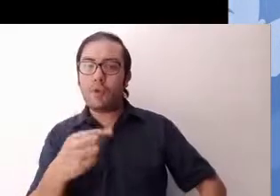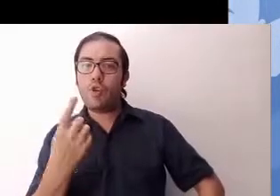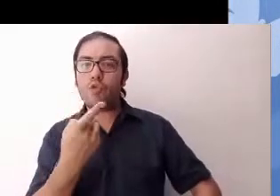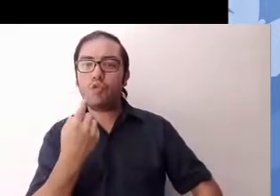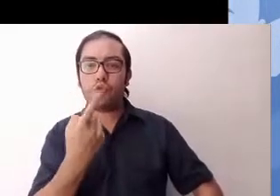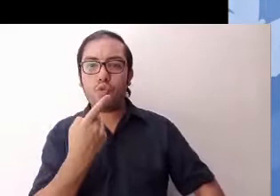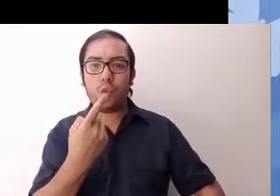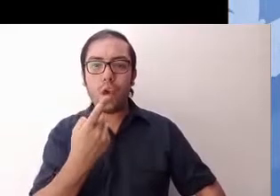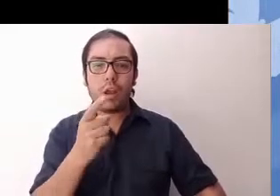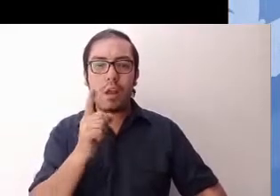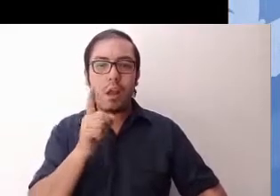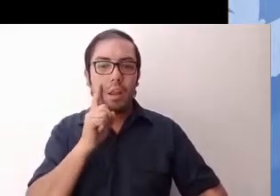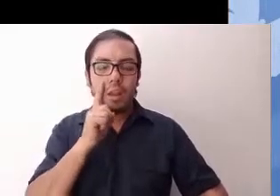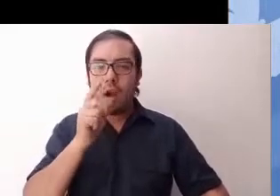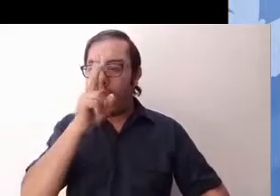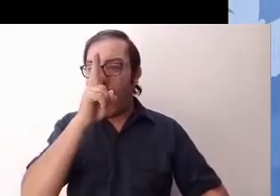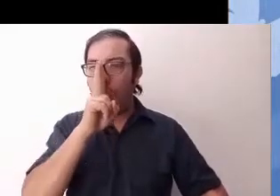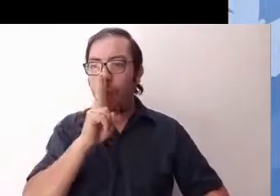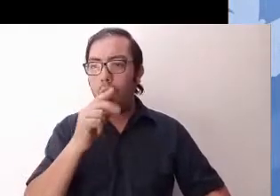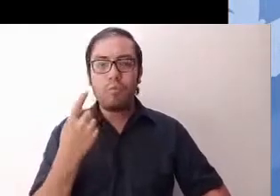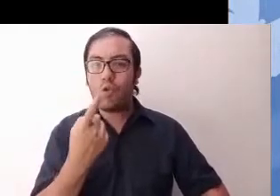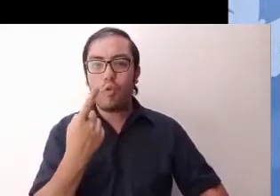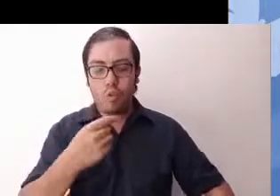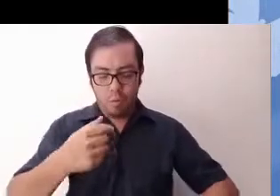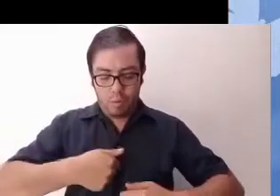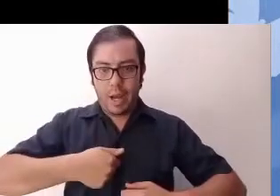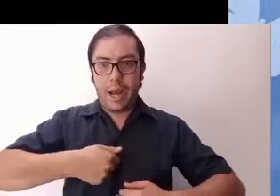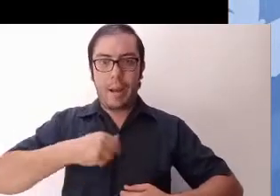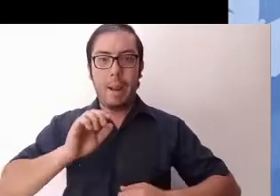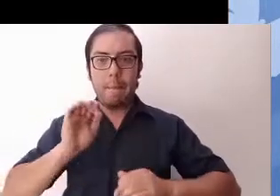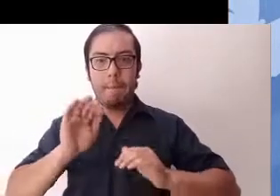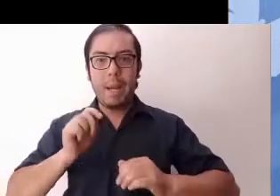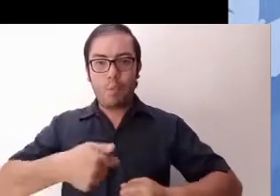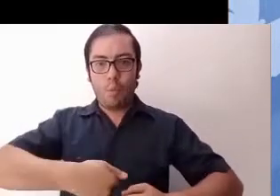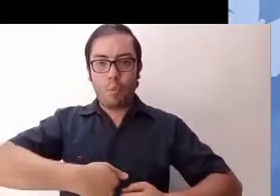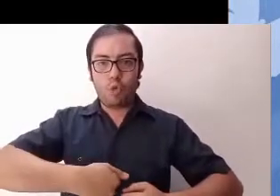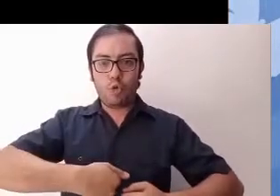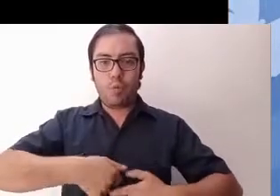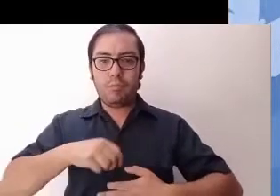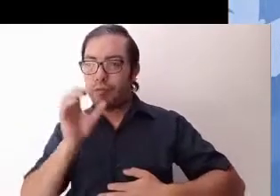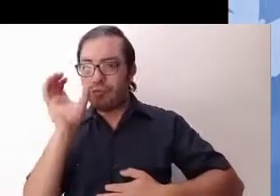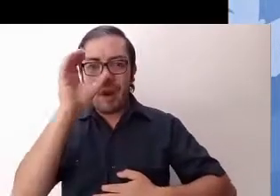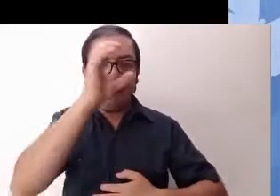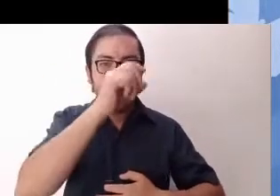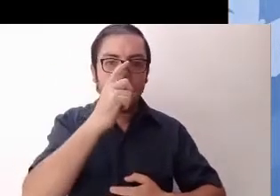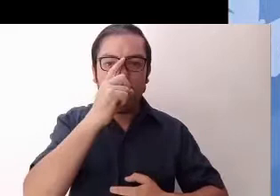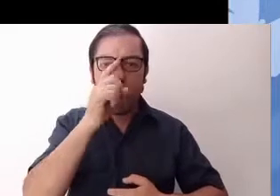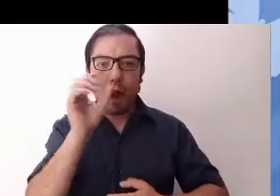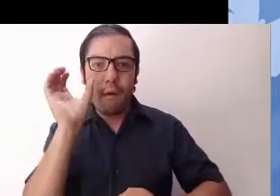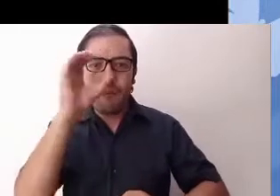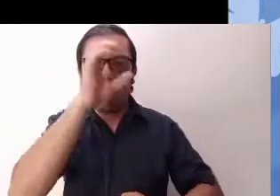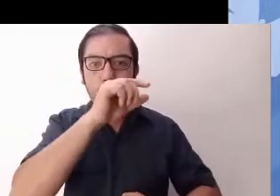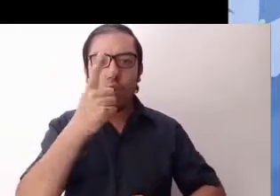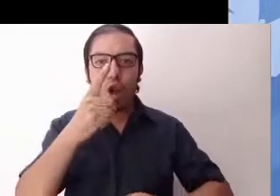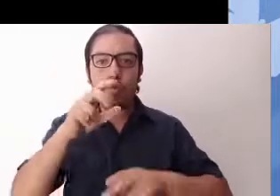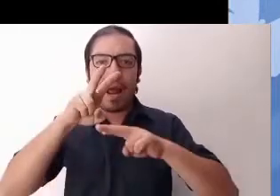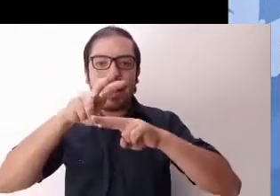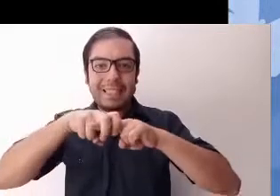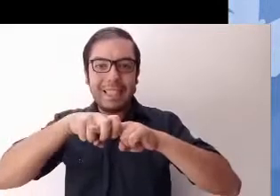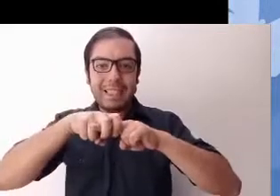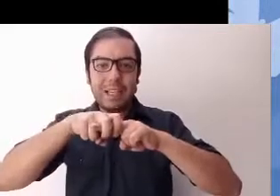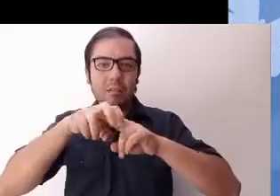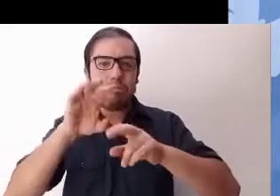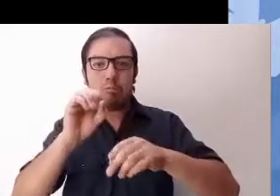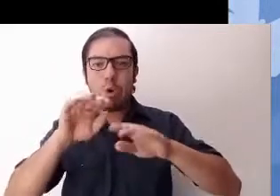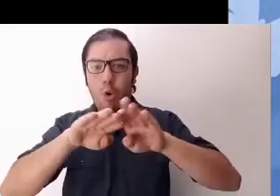nuestra mano en el mismo punto, por debajo de la apófisis sifoide, buscar una silla, una mesa, lo que